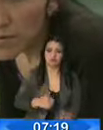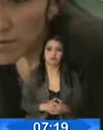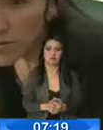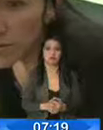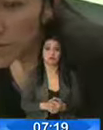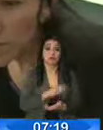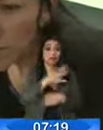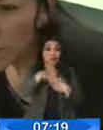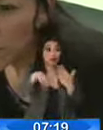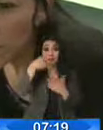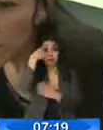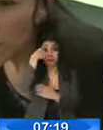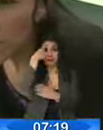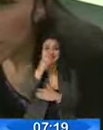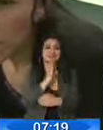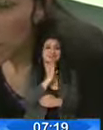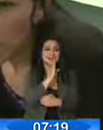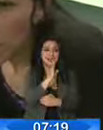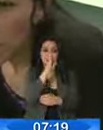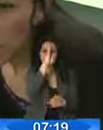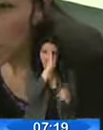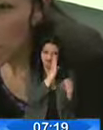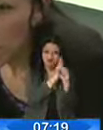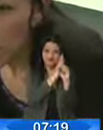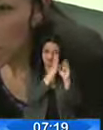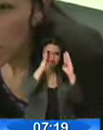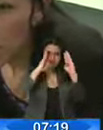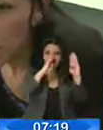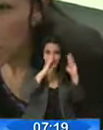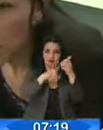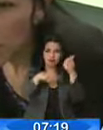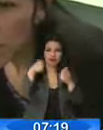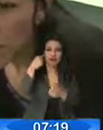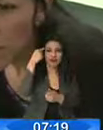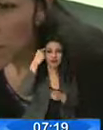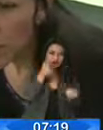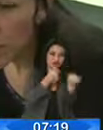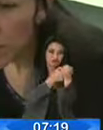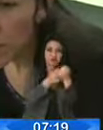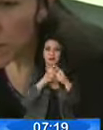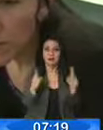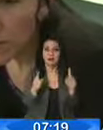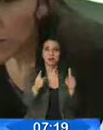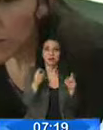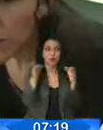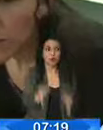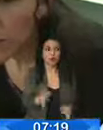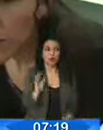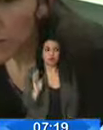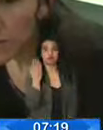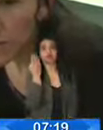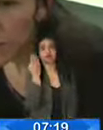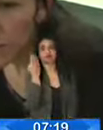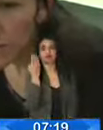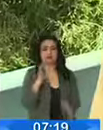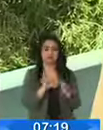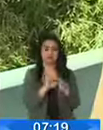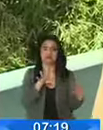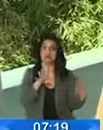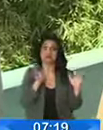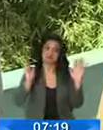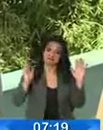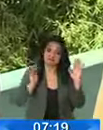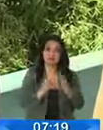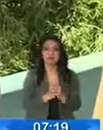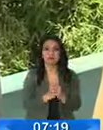todos pensábamos que iba a estar siempre del lado de Correa y pues a última hora él decidió abrirse. Lastimosamente